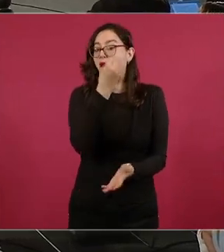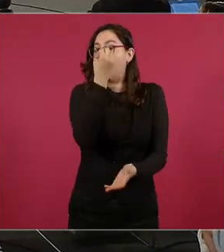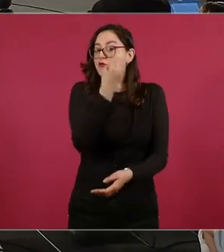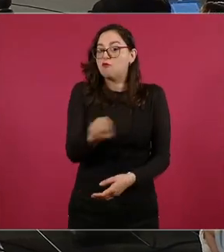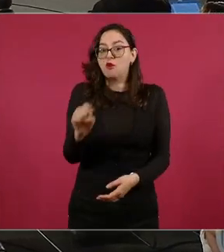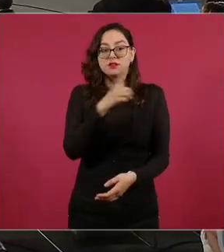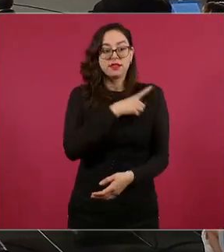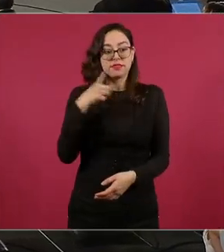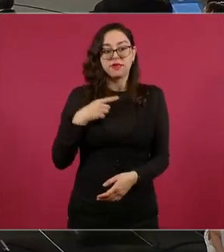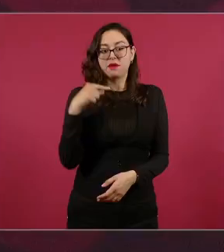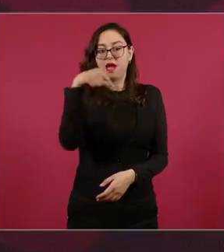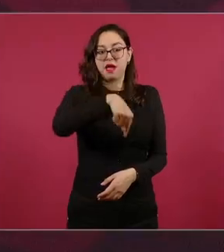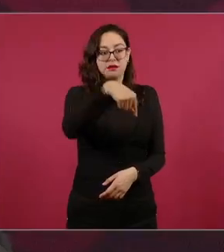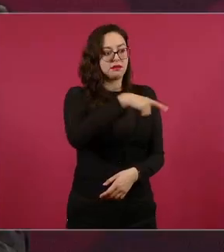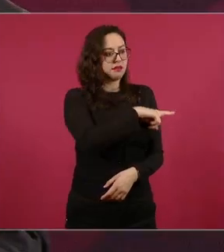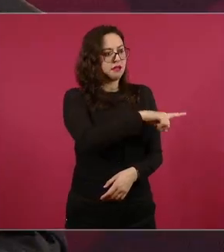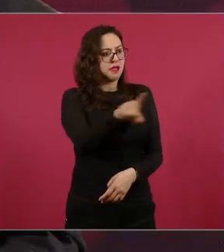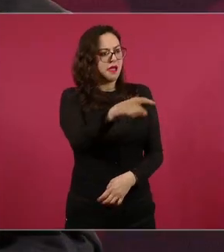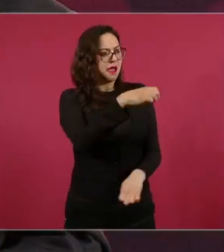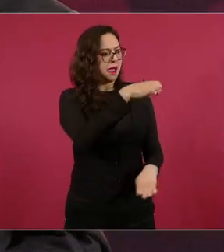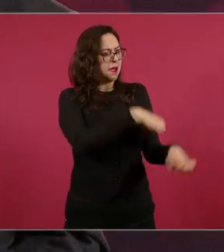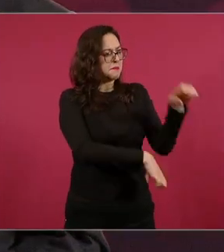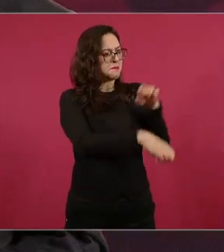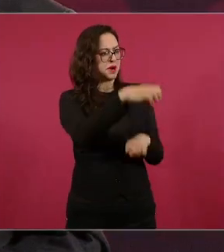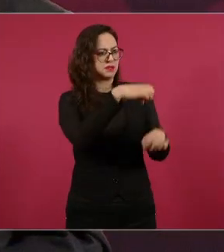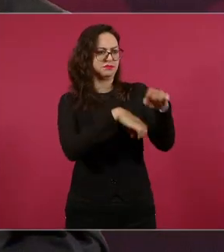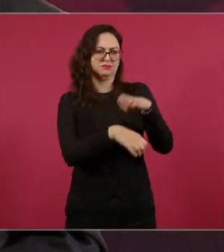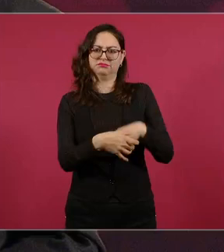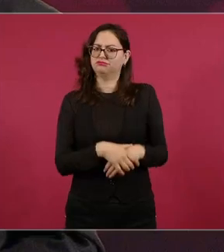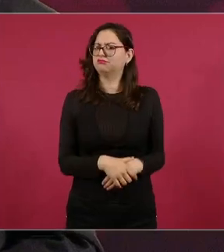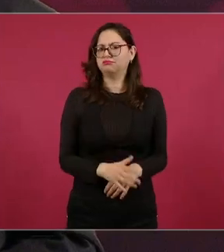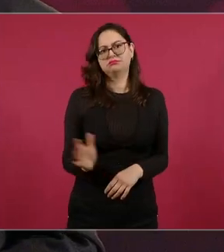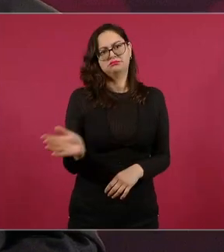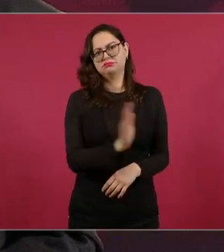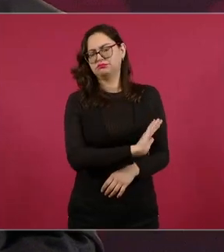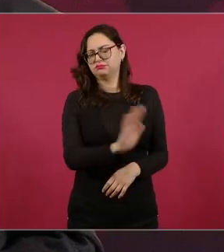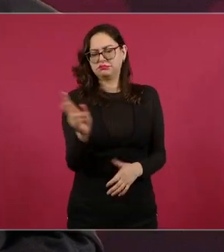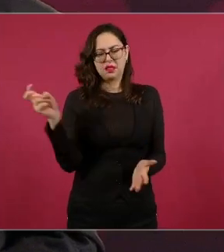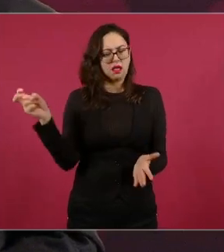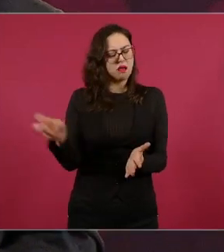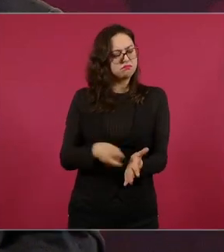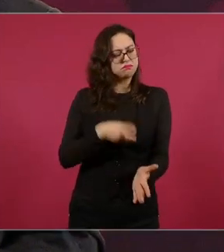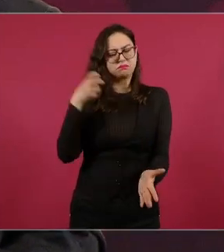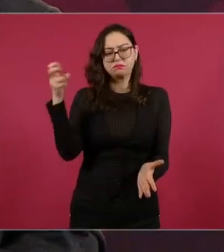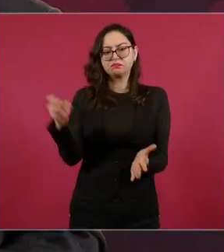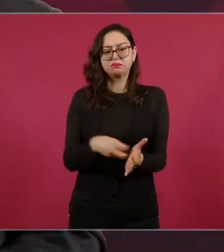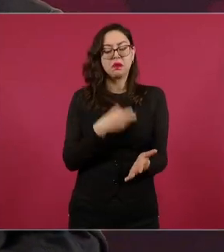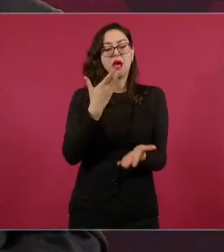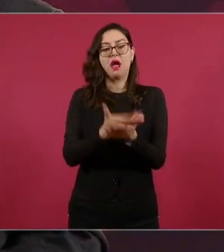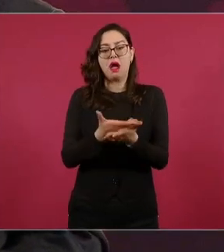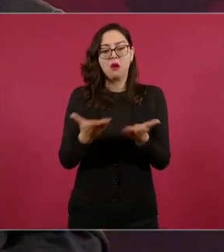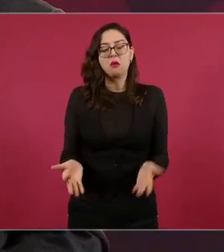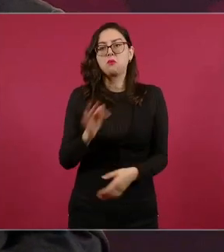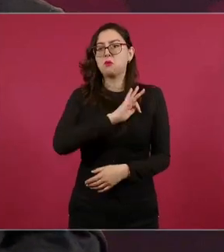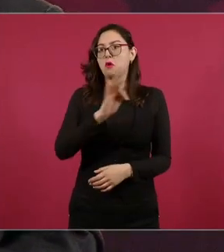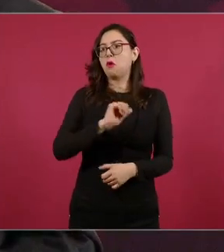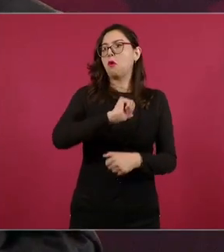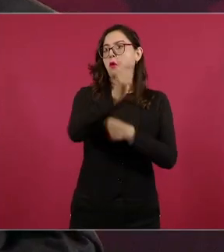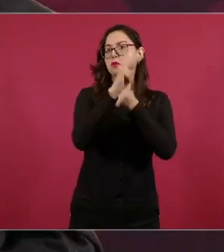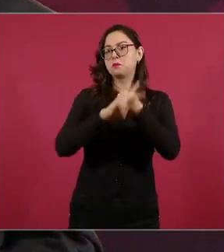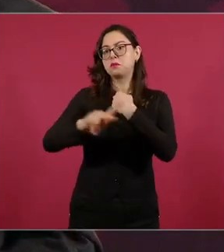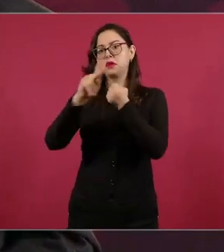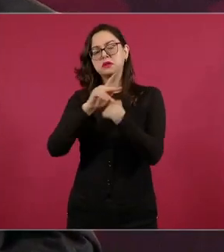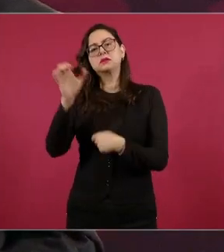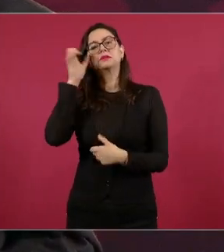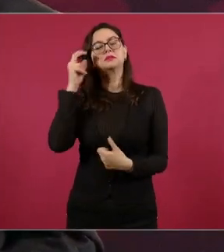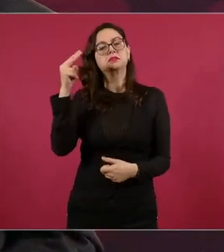Ahora podemos comprar todas las medicinas en China, en la India, en Japón, en Francia. Por eso